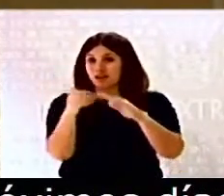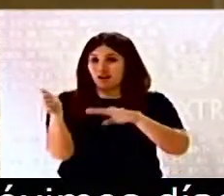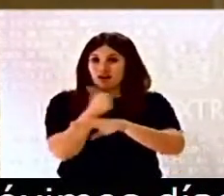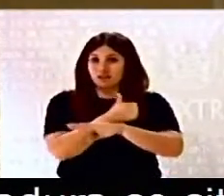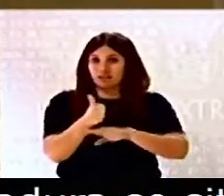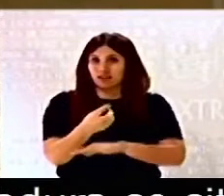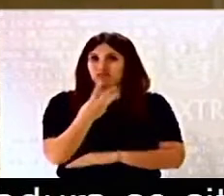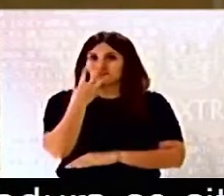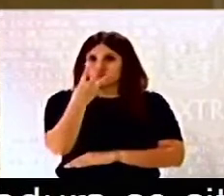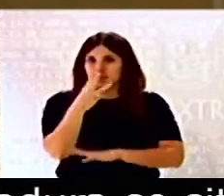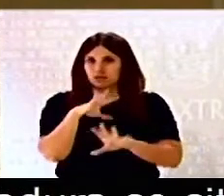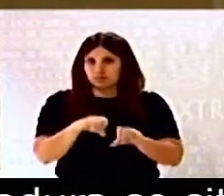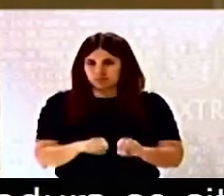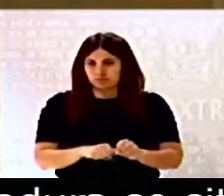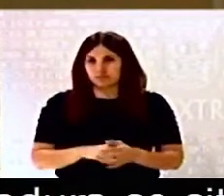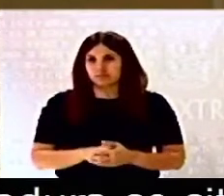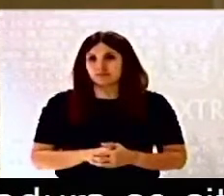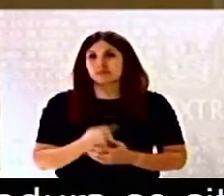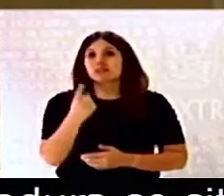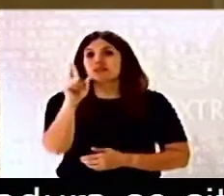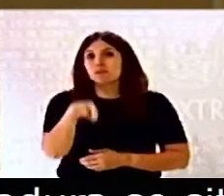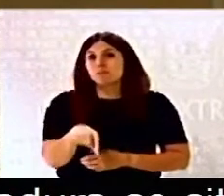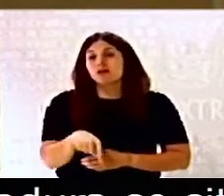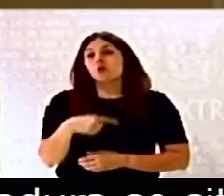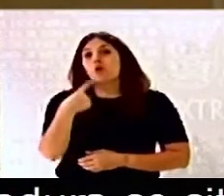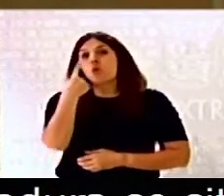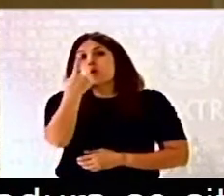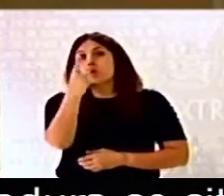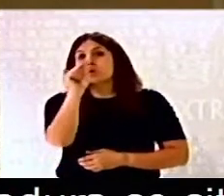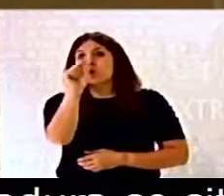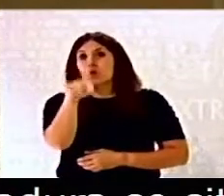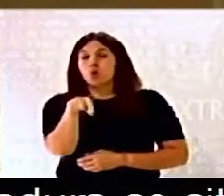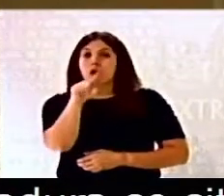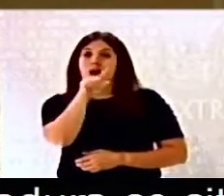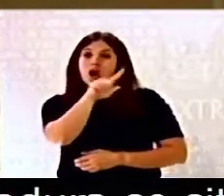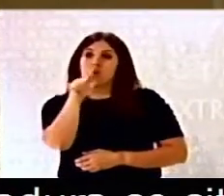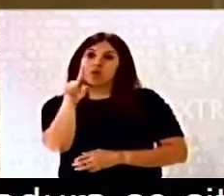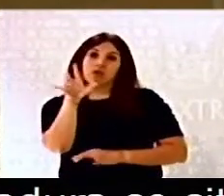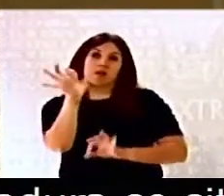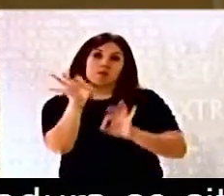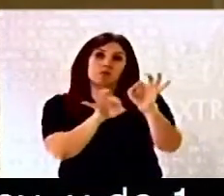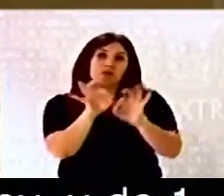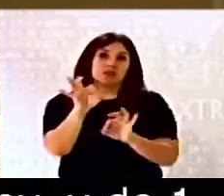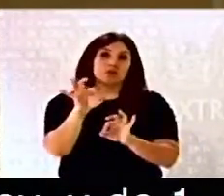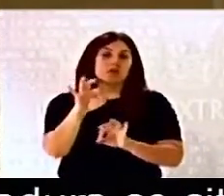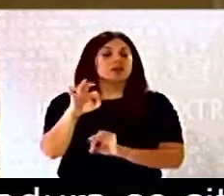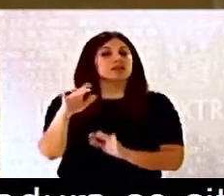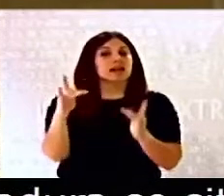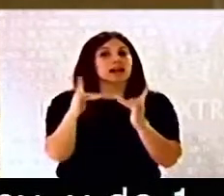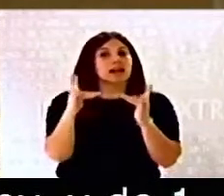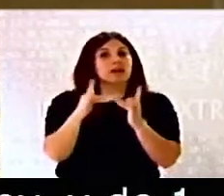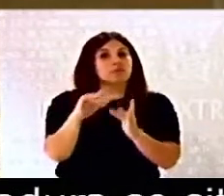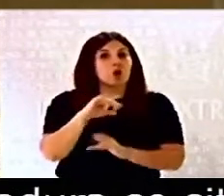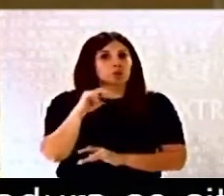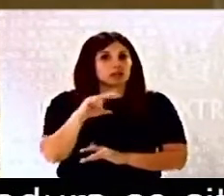hoy, y de un 1,11% el porcentaje de ocupación de camas hospitalarias en hospitales de